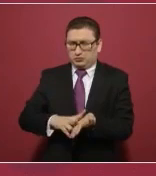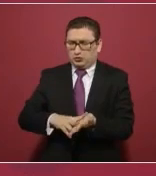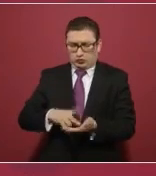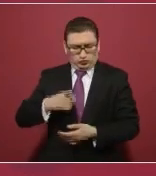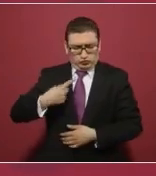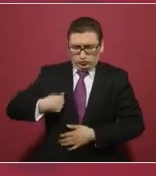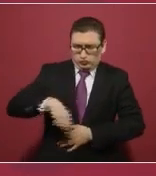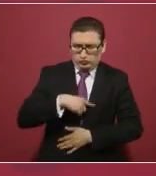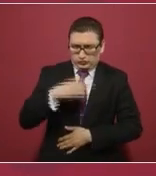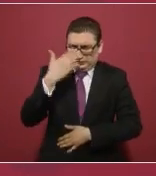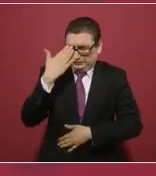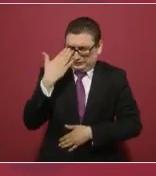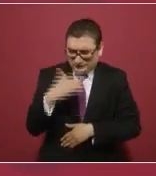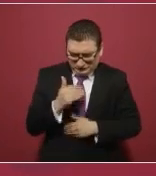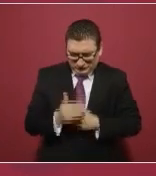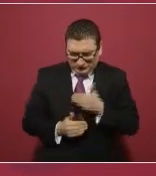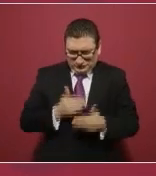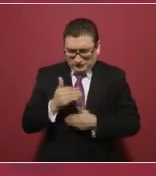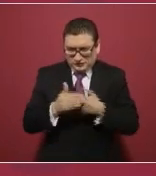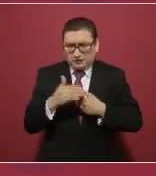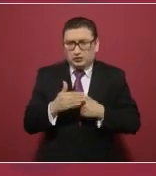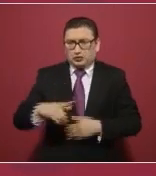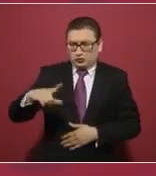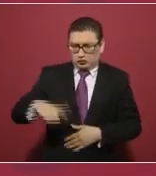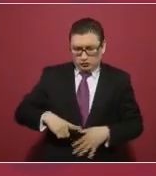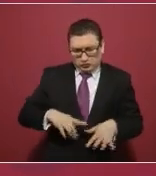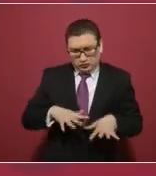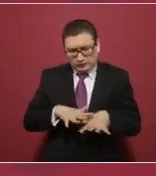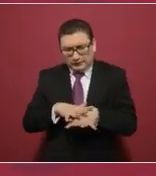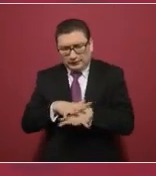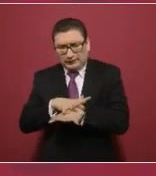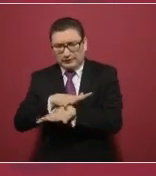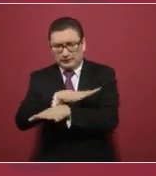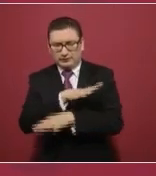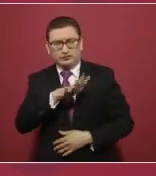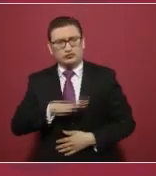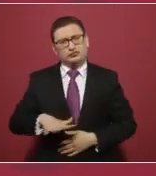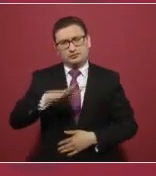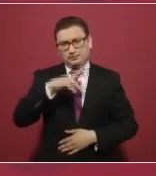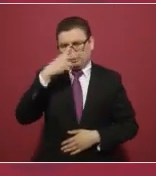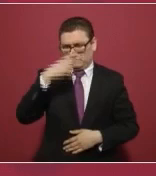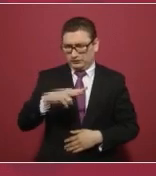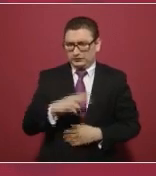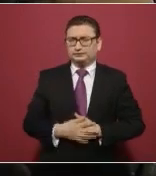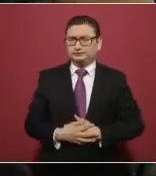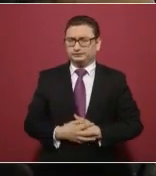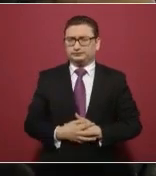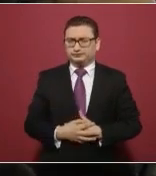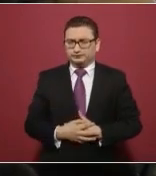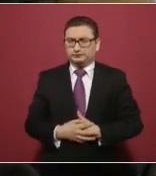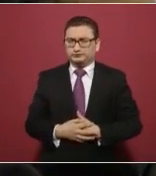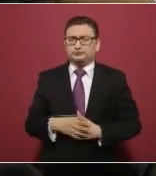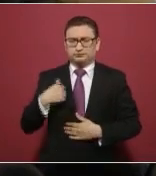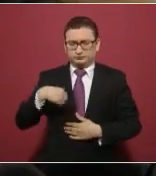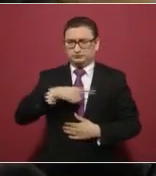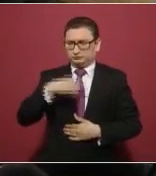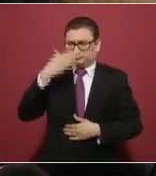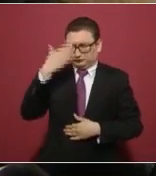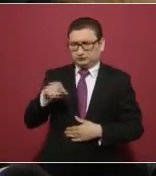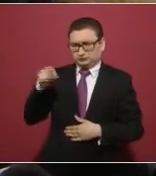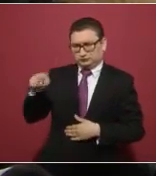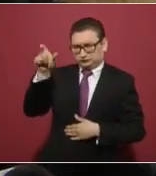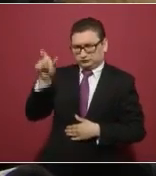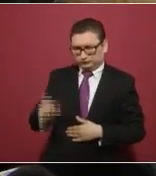en esta etapa de transformación en México. Sabemos de su desenvolvimiento como ministra